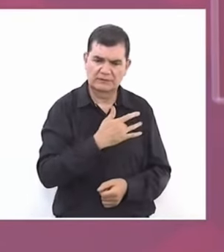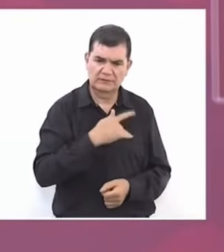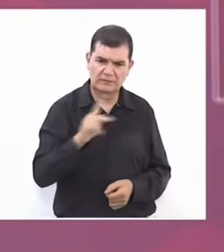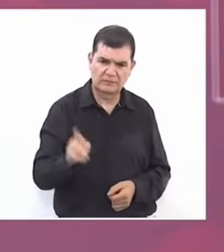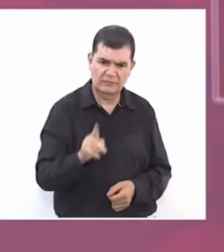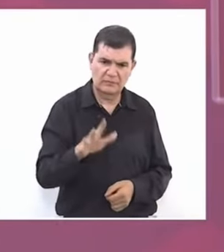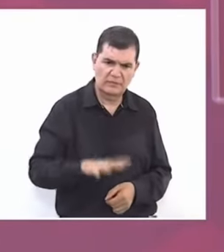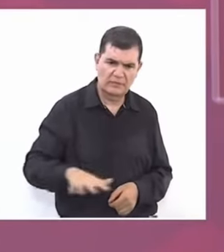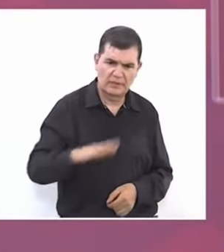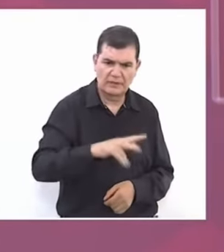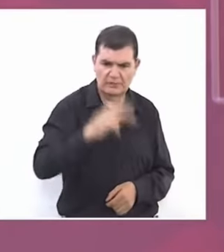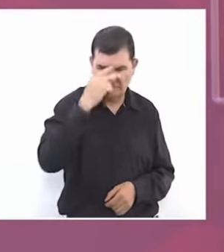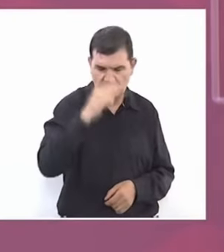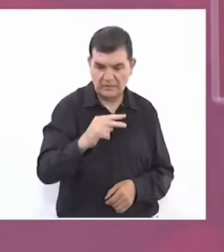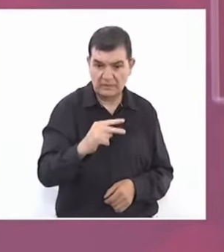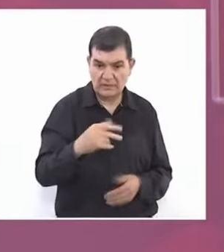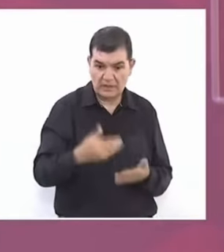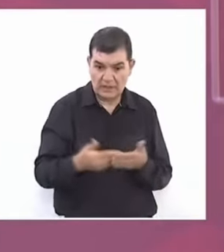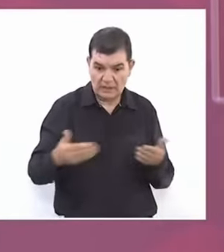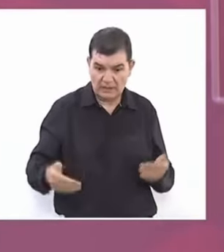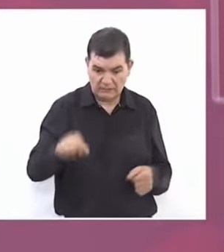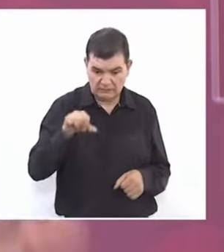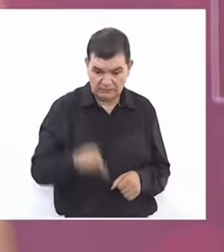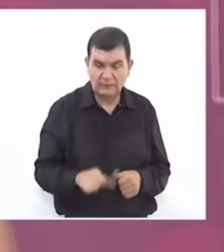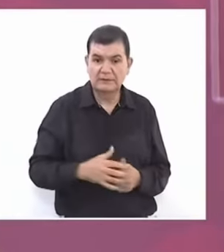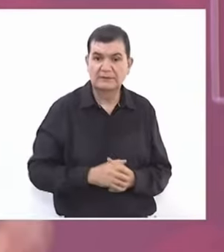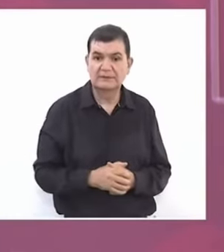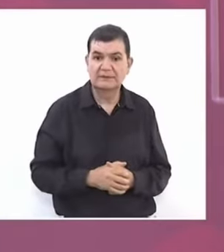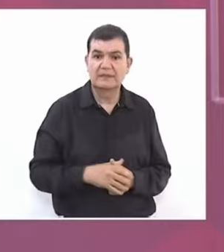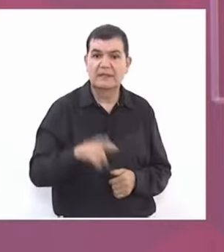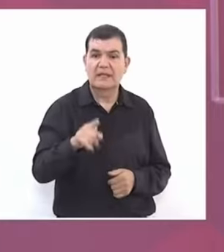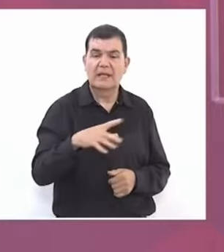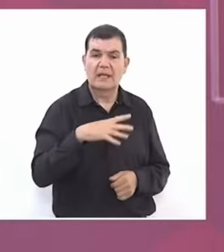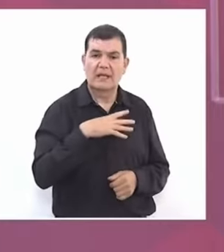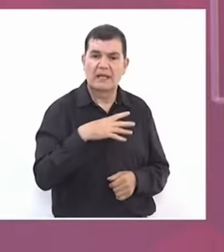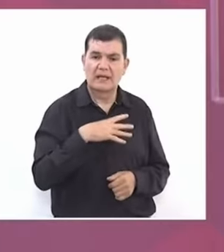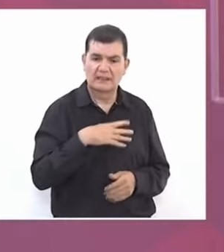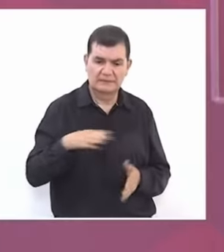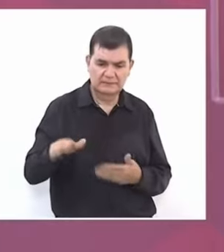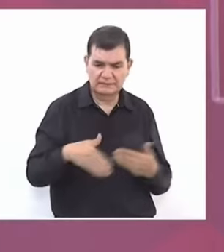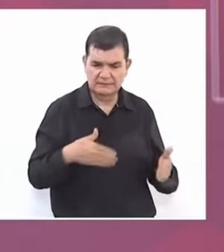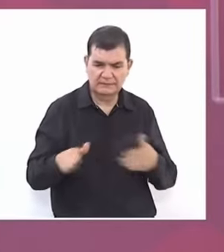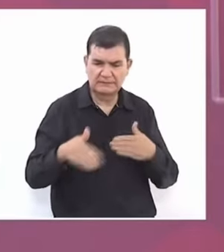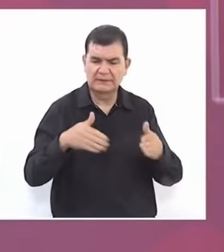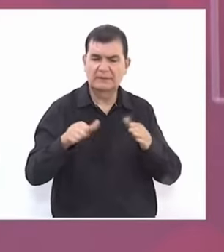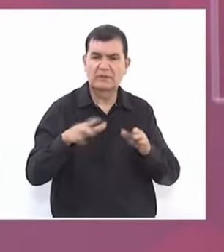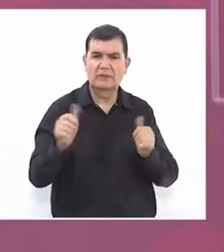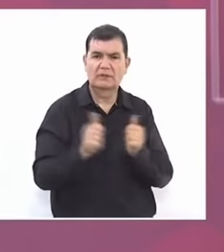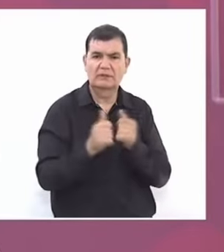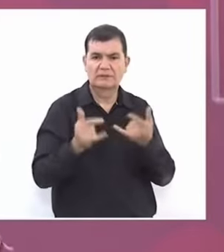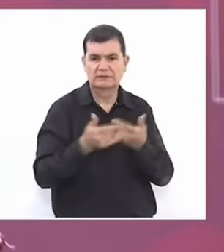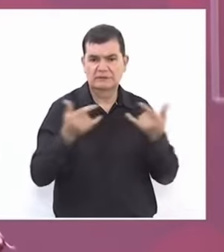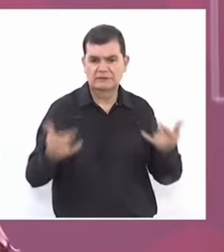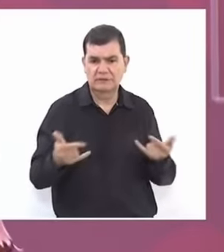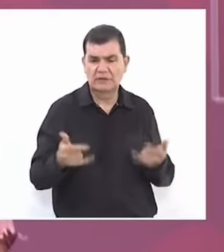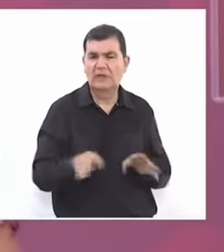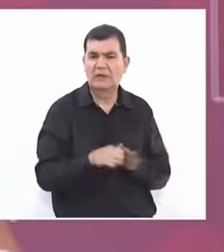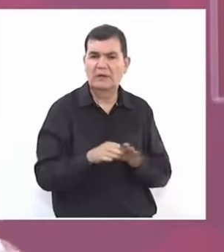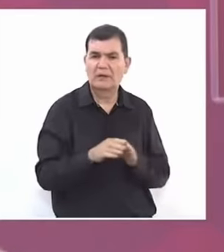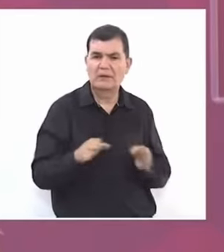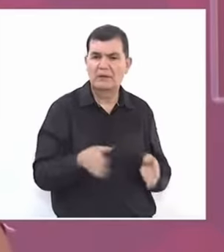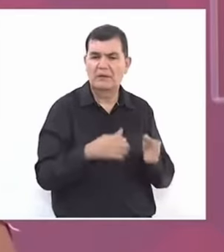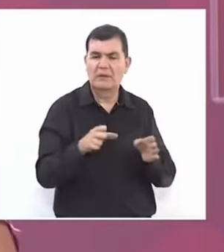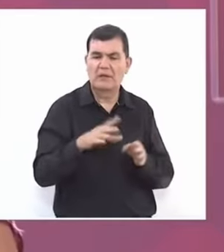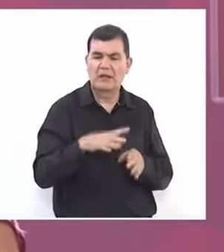de México. Y hoy puedo decirles, caminando con él en esta transición histórica, que